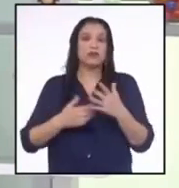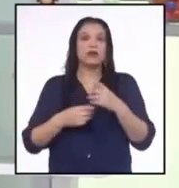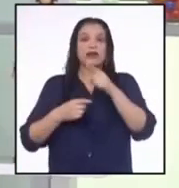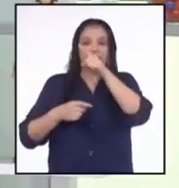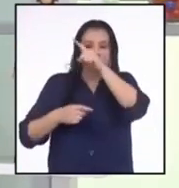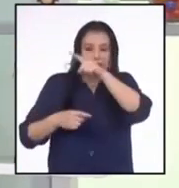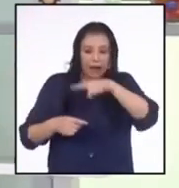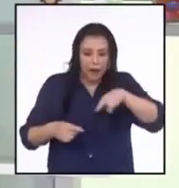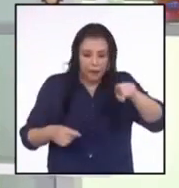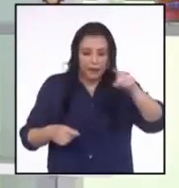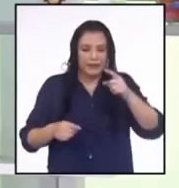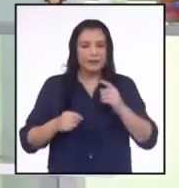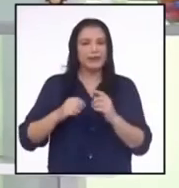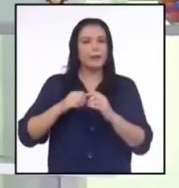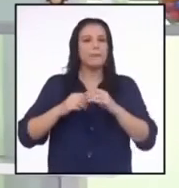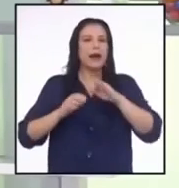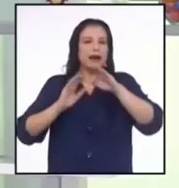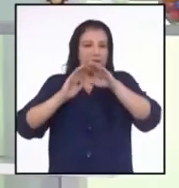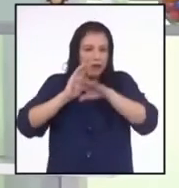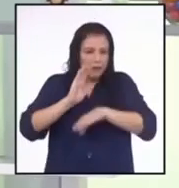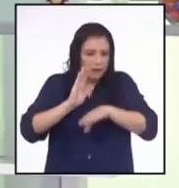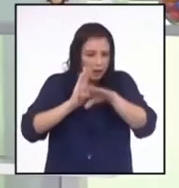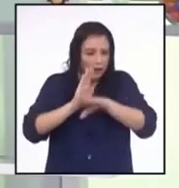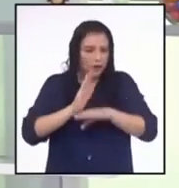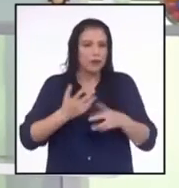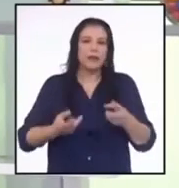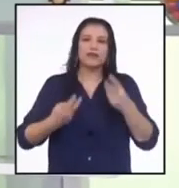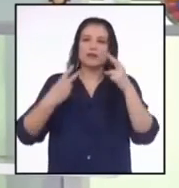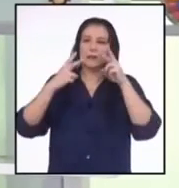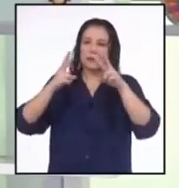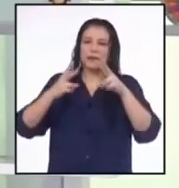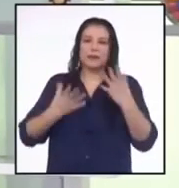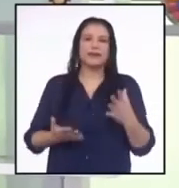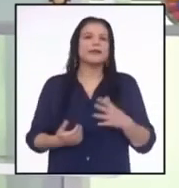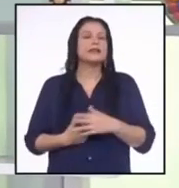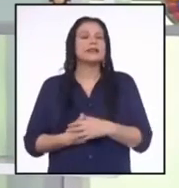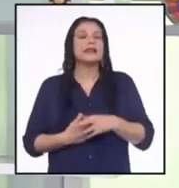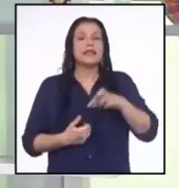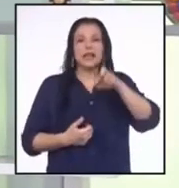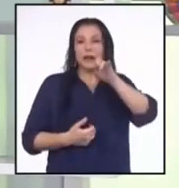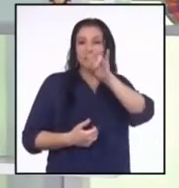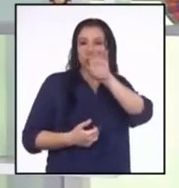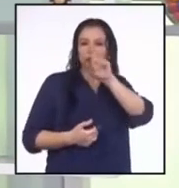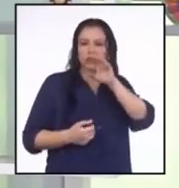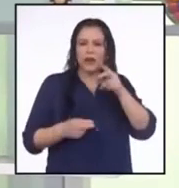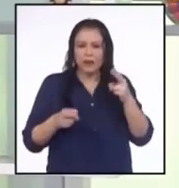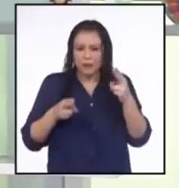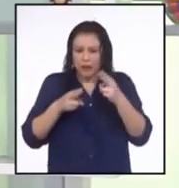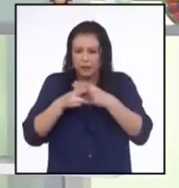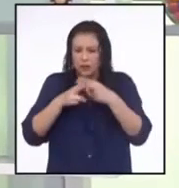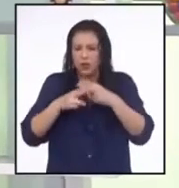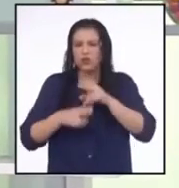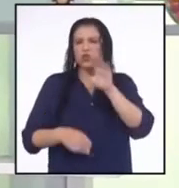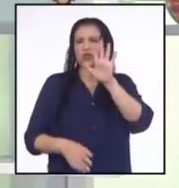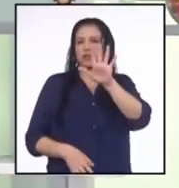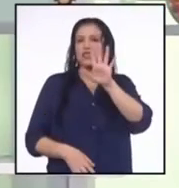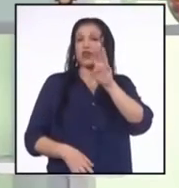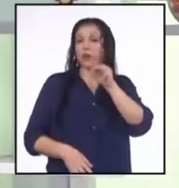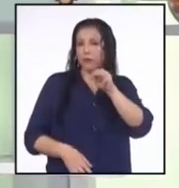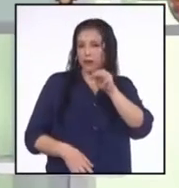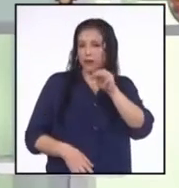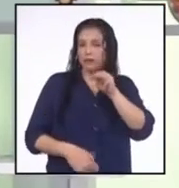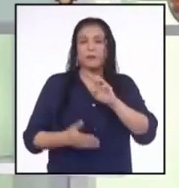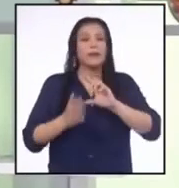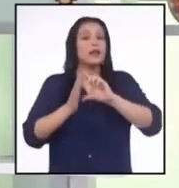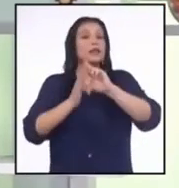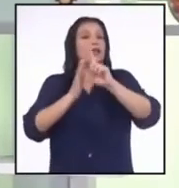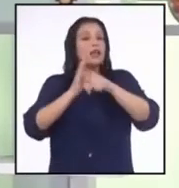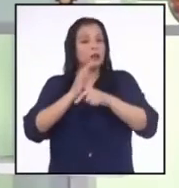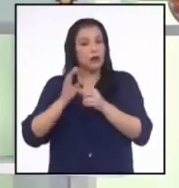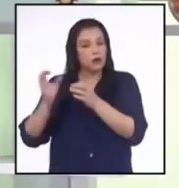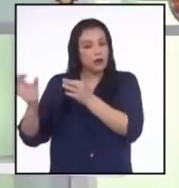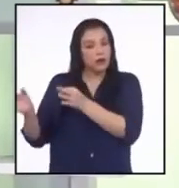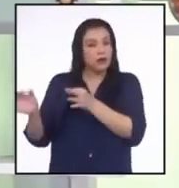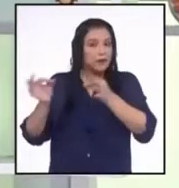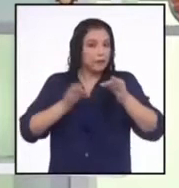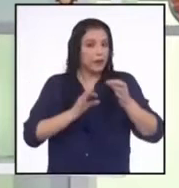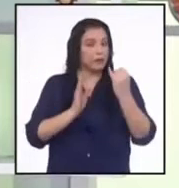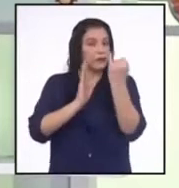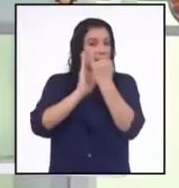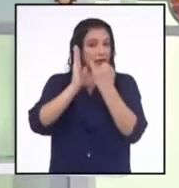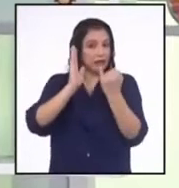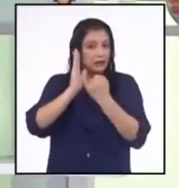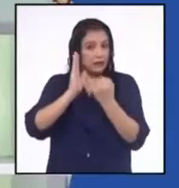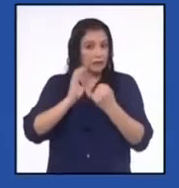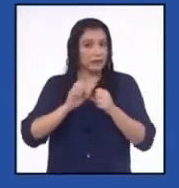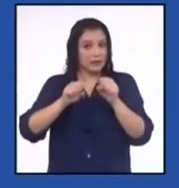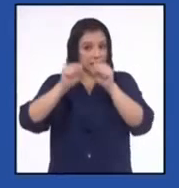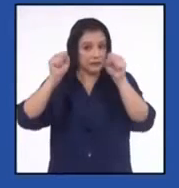cable. Para ello vamos a considerar el dato de que el puntal más corto mide 5 metros y luego trasladamos la gráfica al